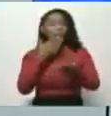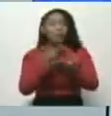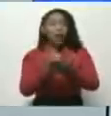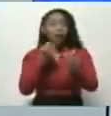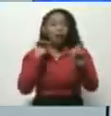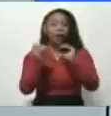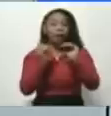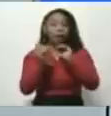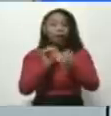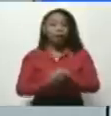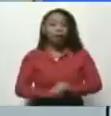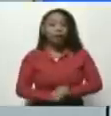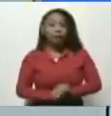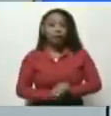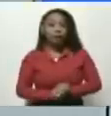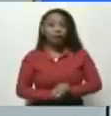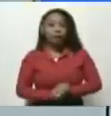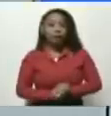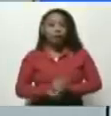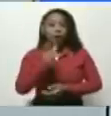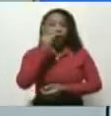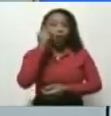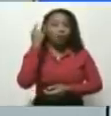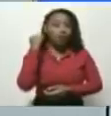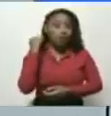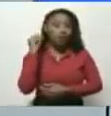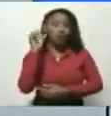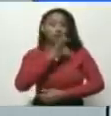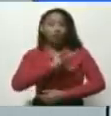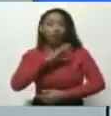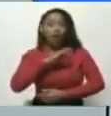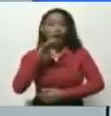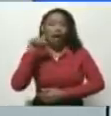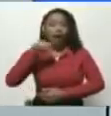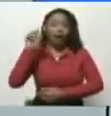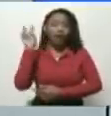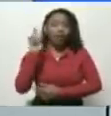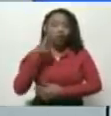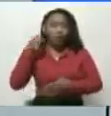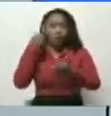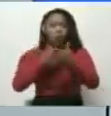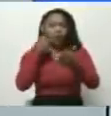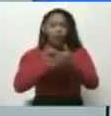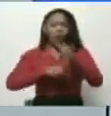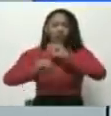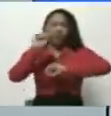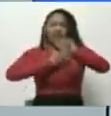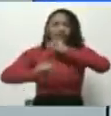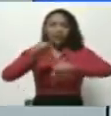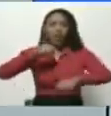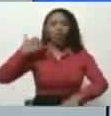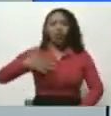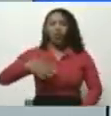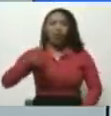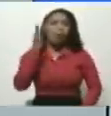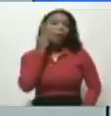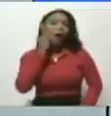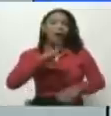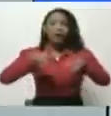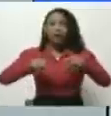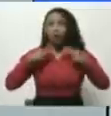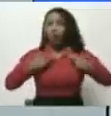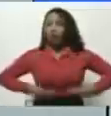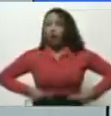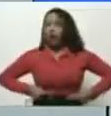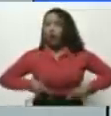ética. Las y los socialistas de Venezuela luchamos en defensa de los derechos de la madre tierra y la humanidad